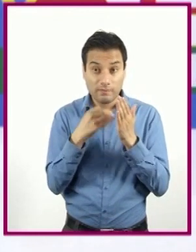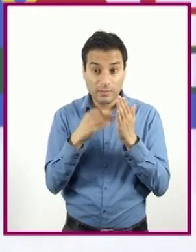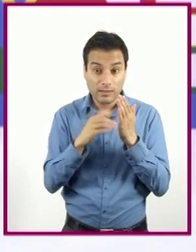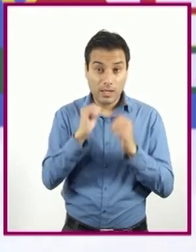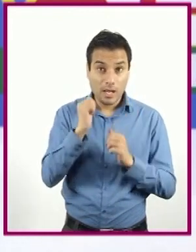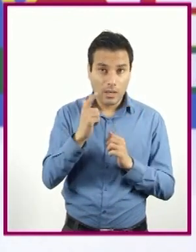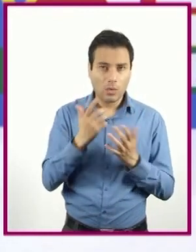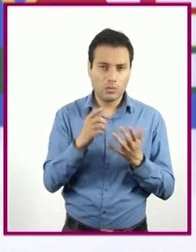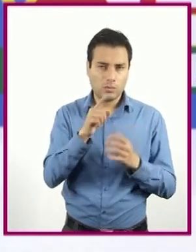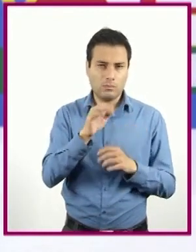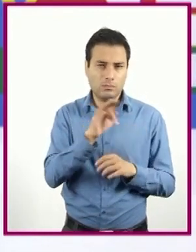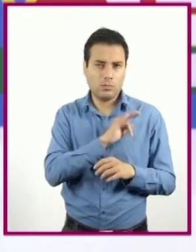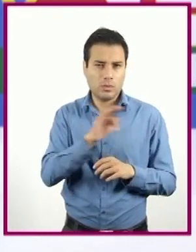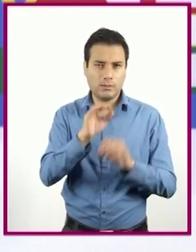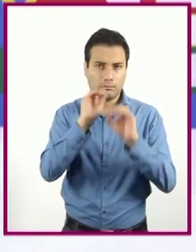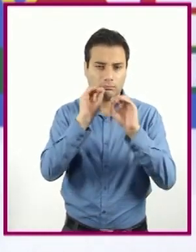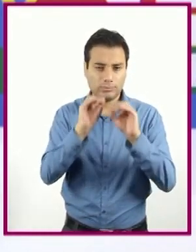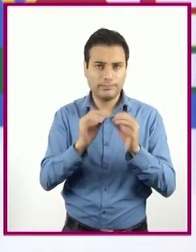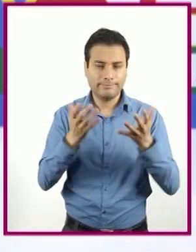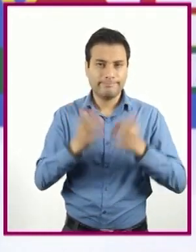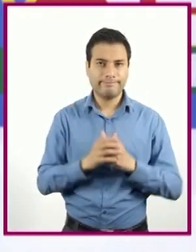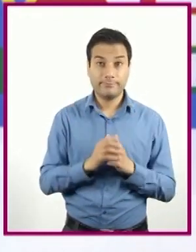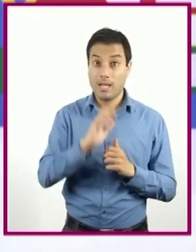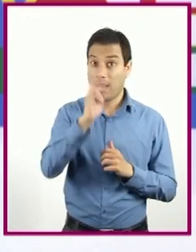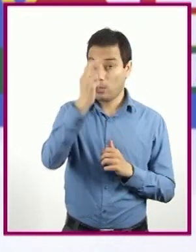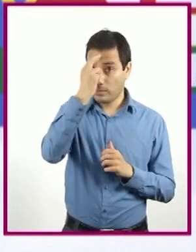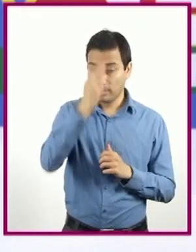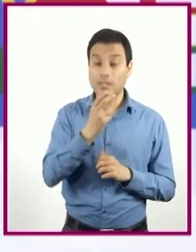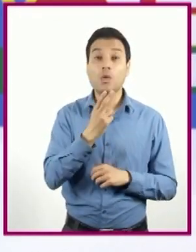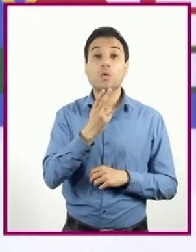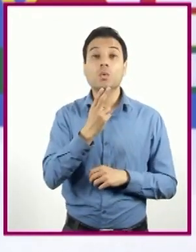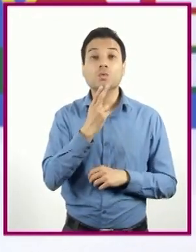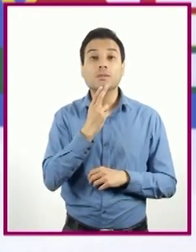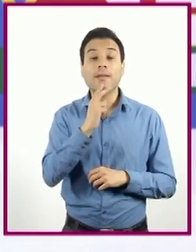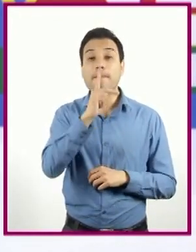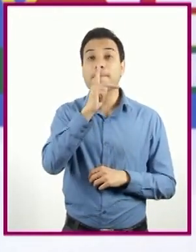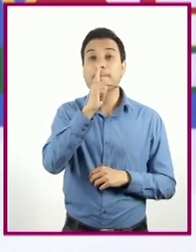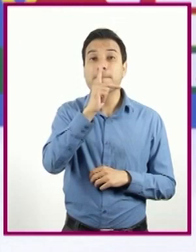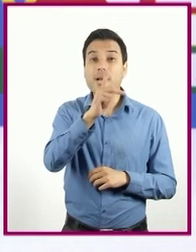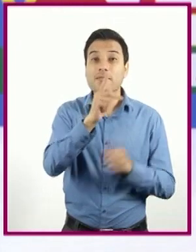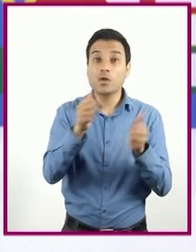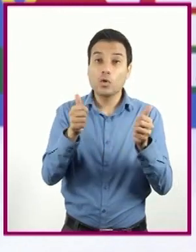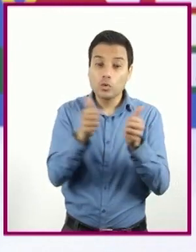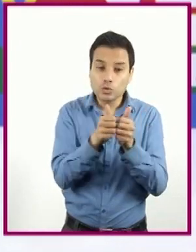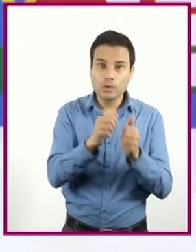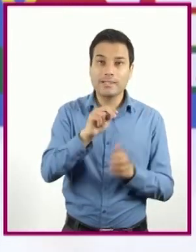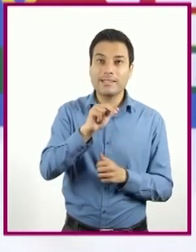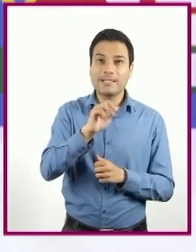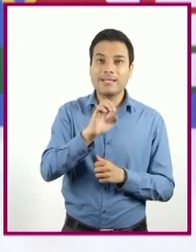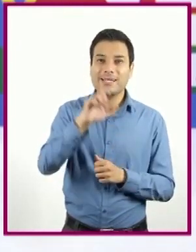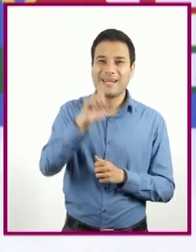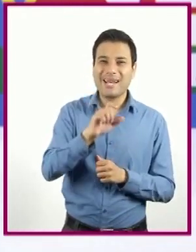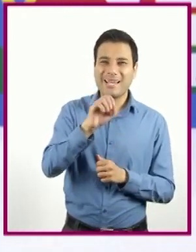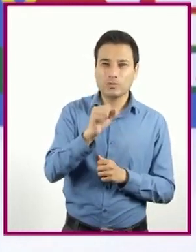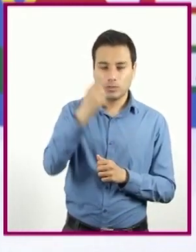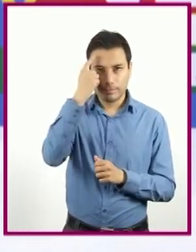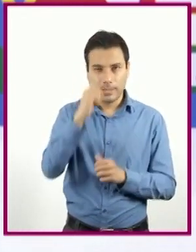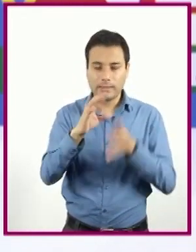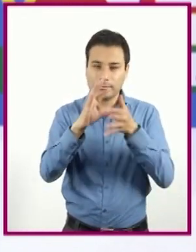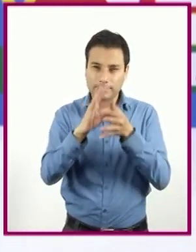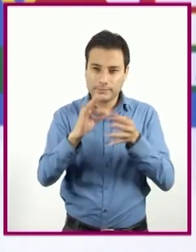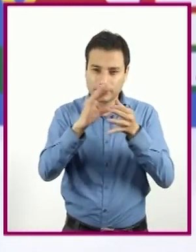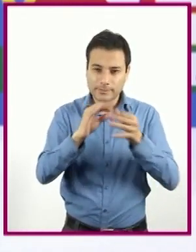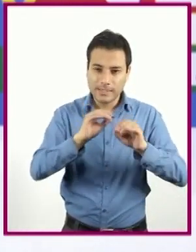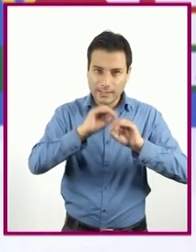otra información. No olviden usar conjunciones y nexos para poder explicar de manera adecuada el texto, así como